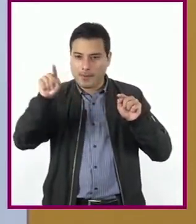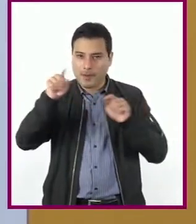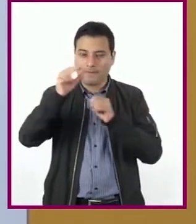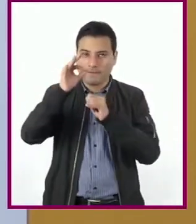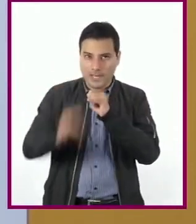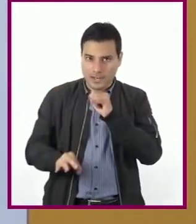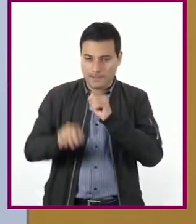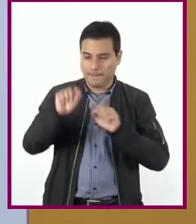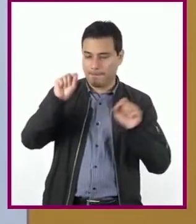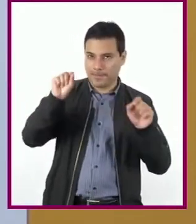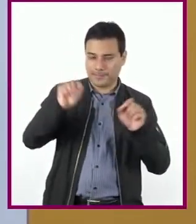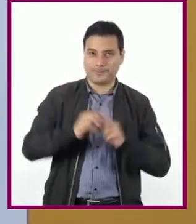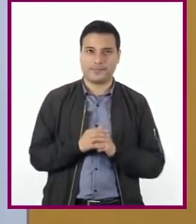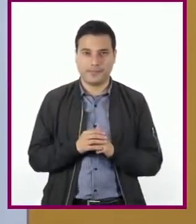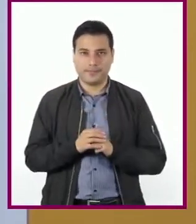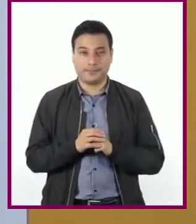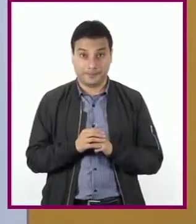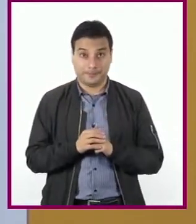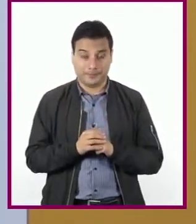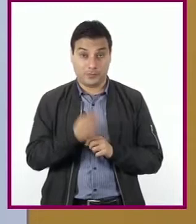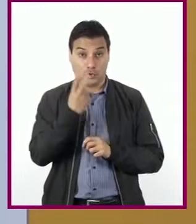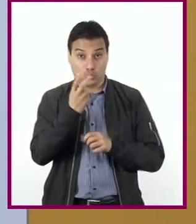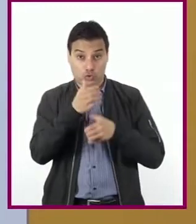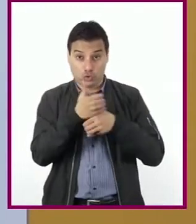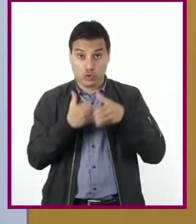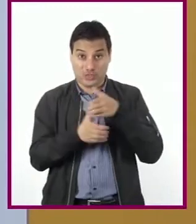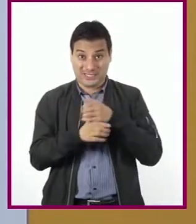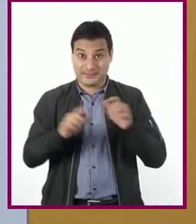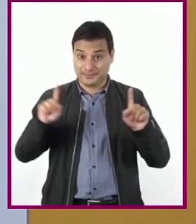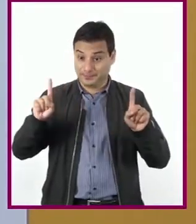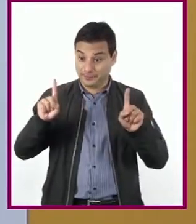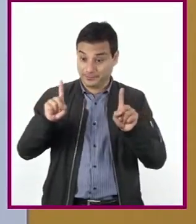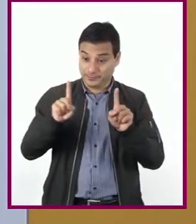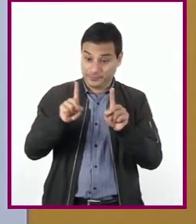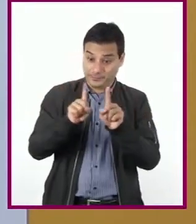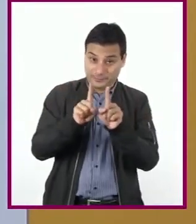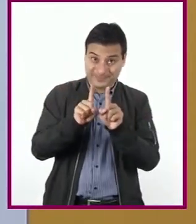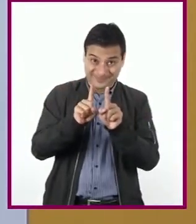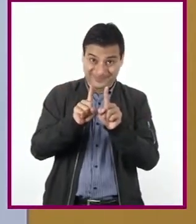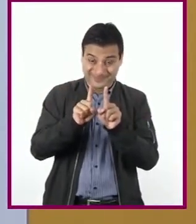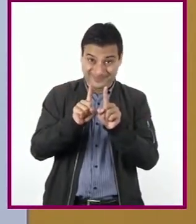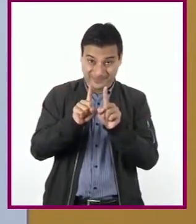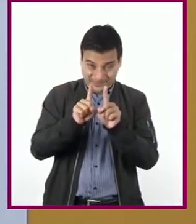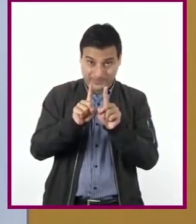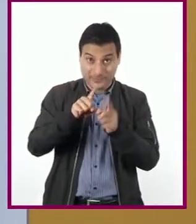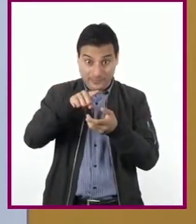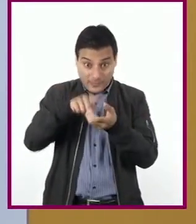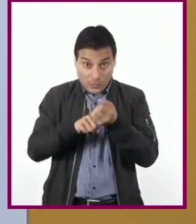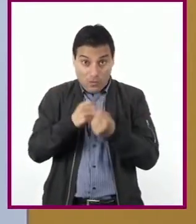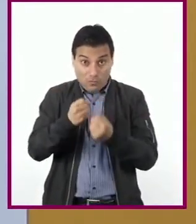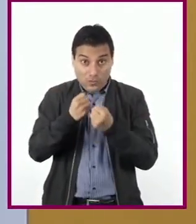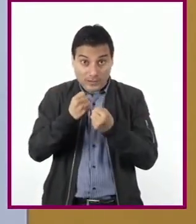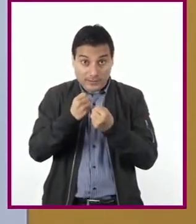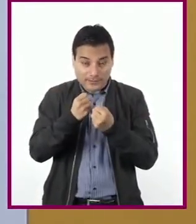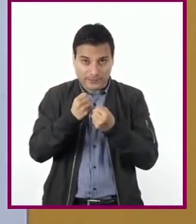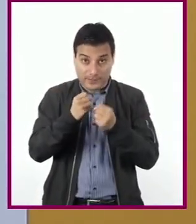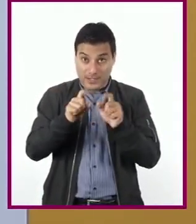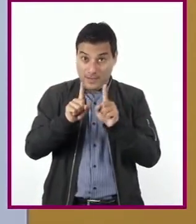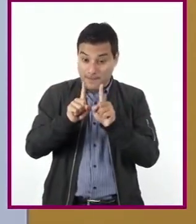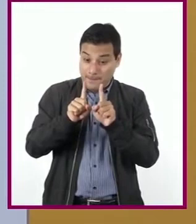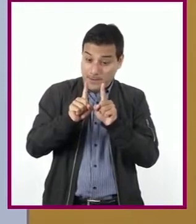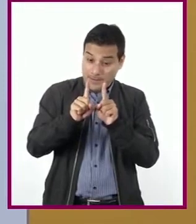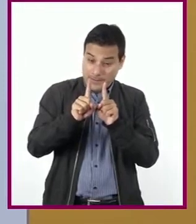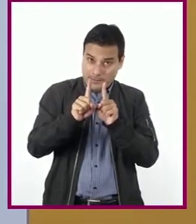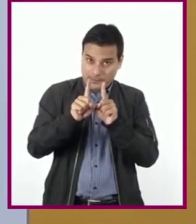están en contacto y sus dos superficies interactúan produciendo dos fuerzas en sentido contrario, se produce fricción.